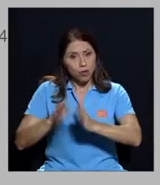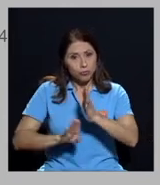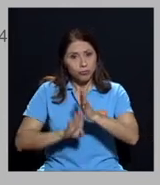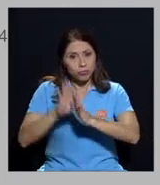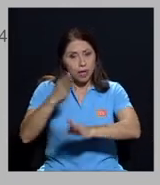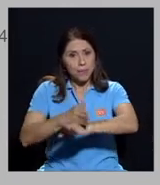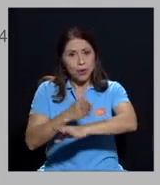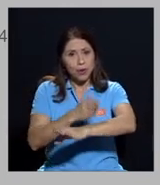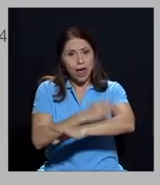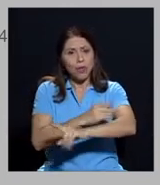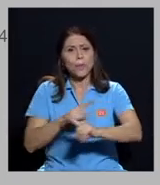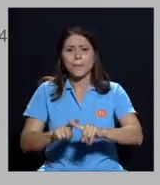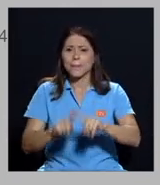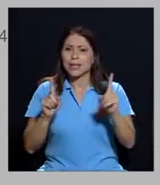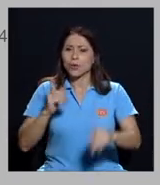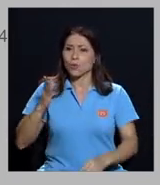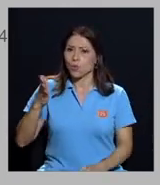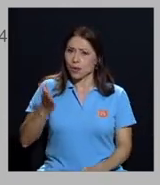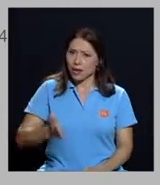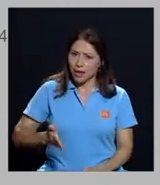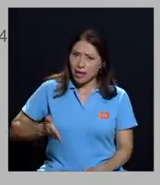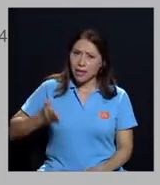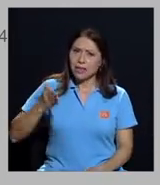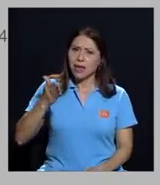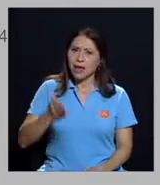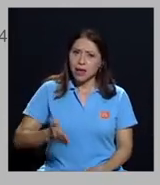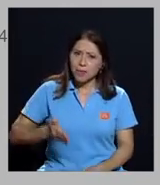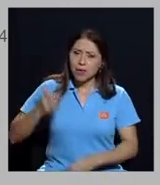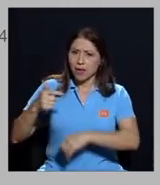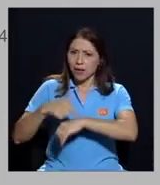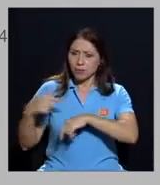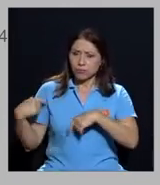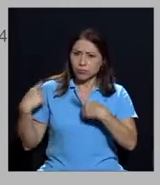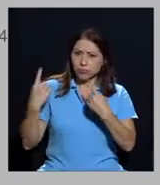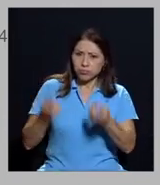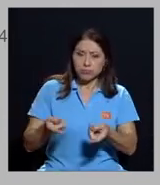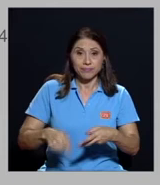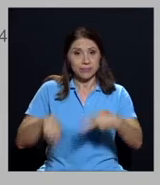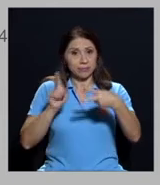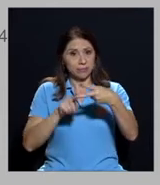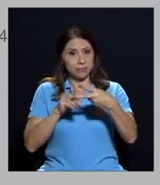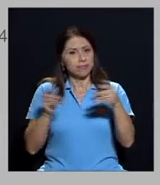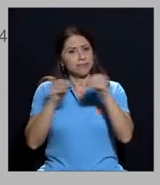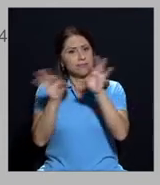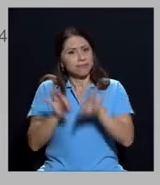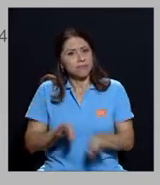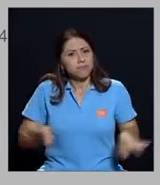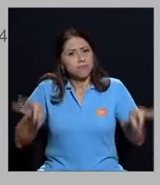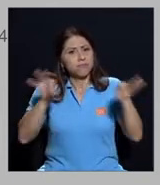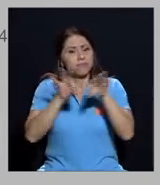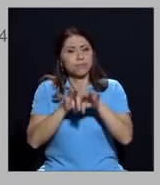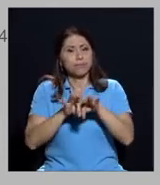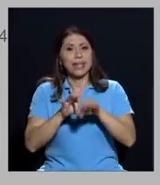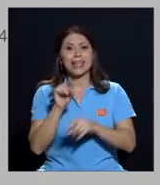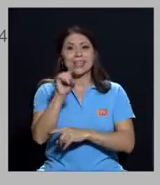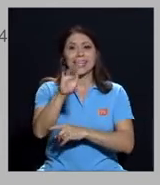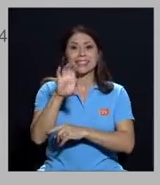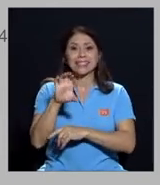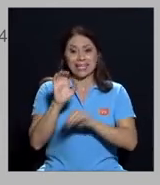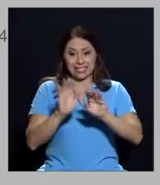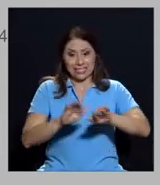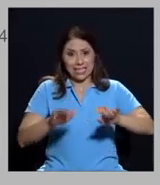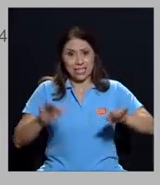muy lentamente en el tiempo y segundo que y más importante que de cada 100 chiquitos que en el